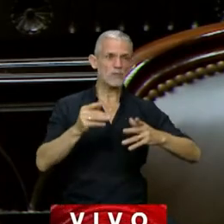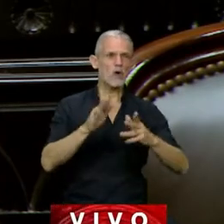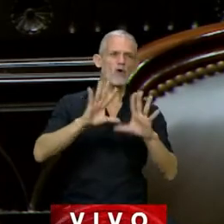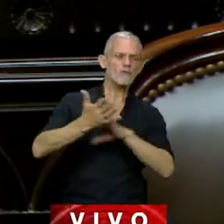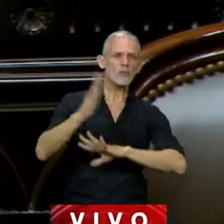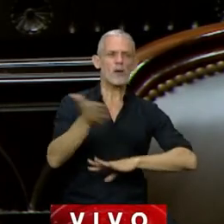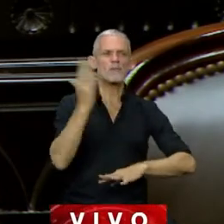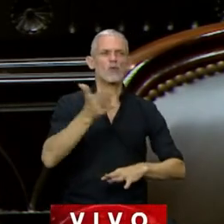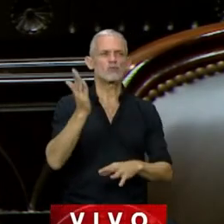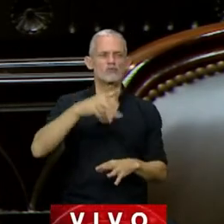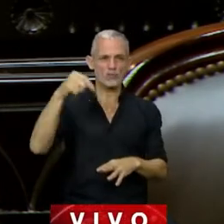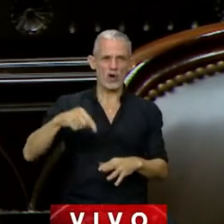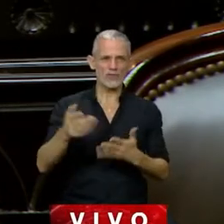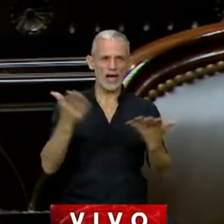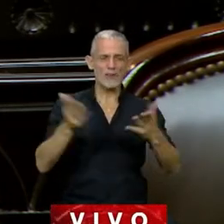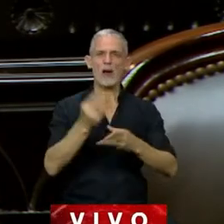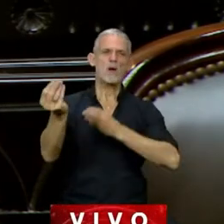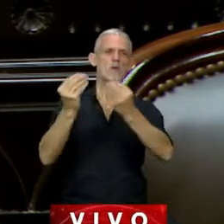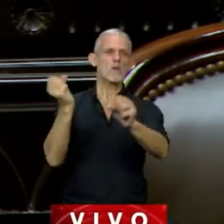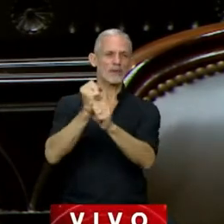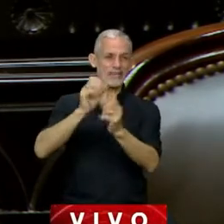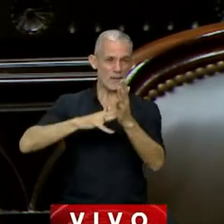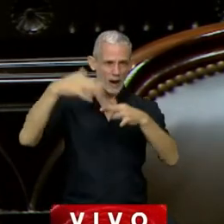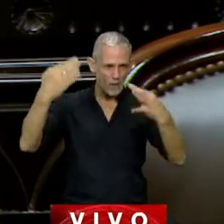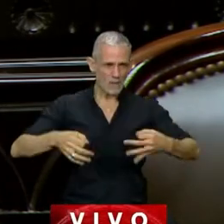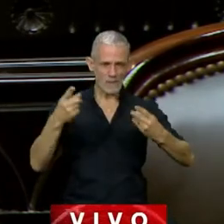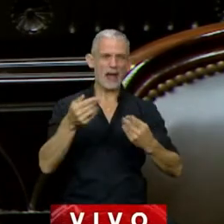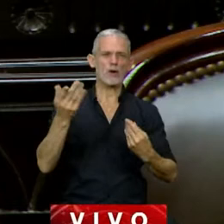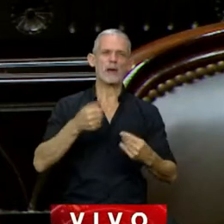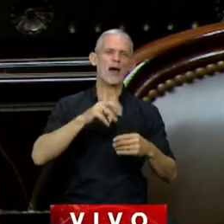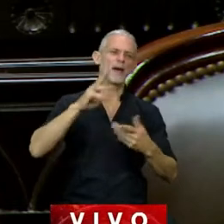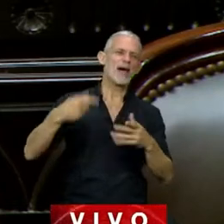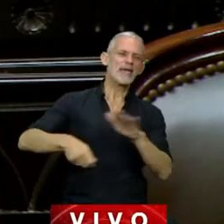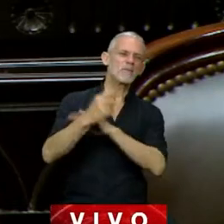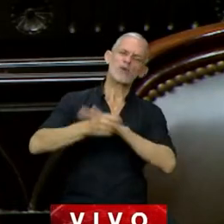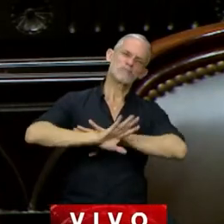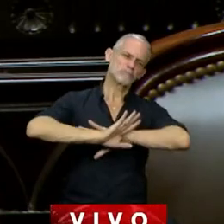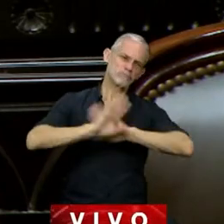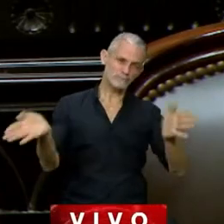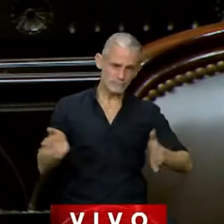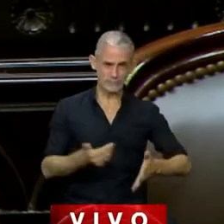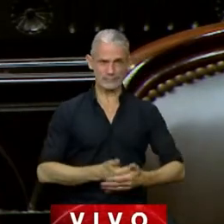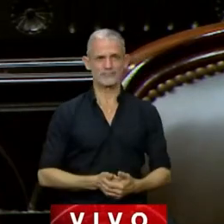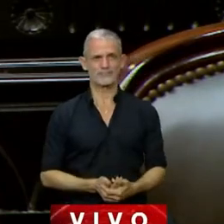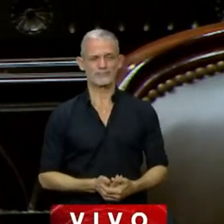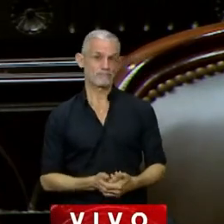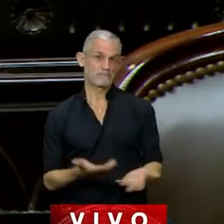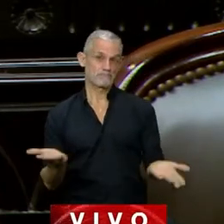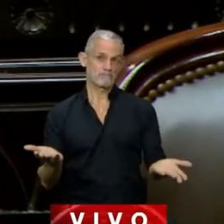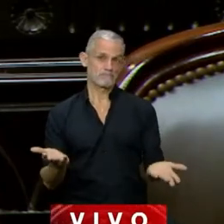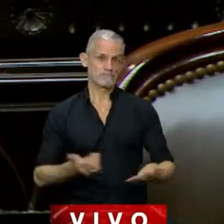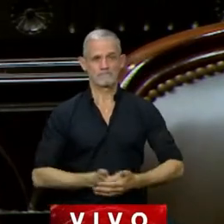productiva de nuestro país para que se generen puestos de trabajo, para sustituir importaciones. Y